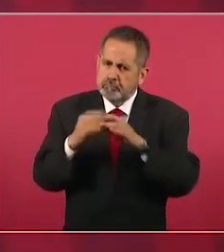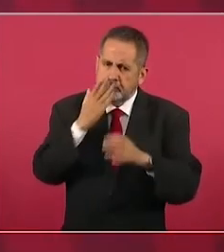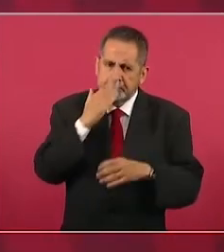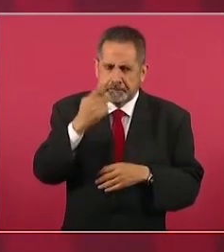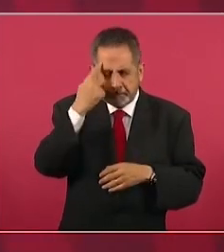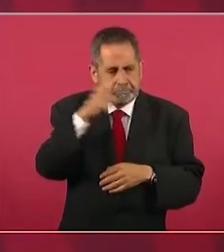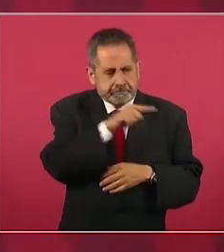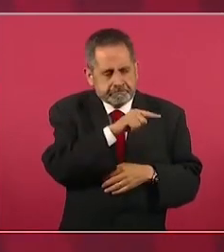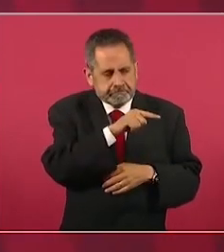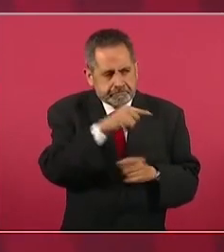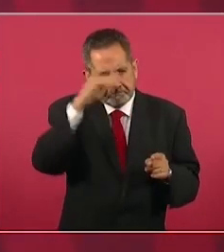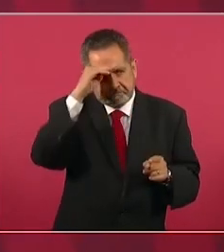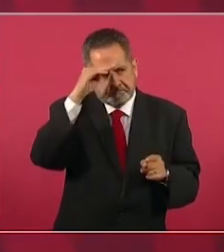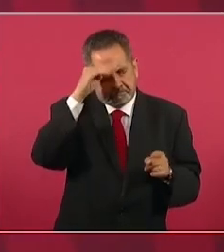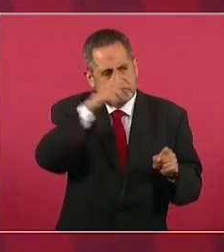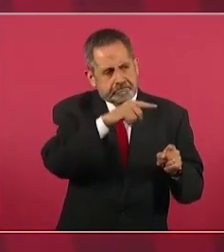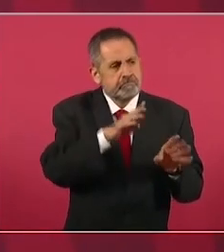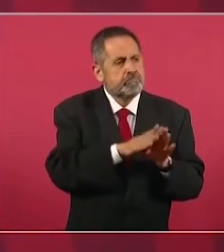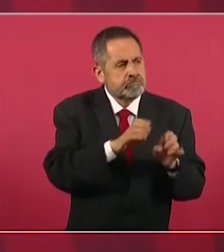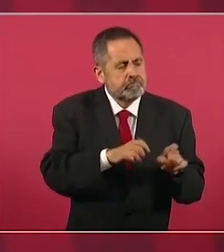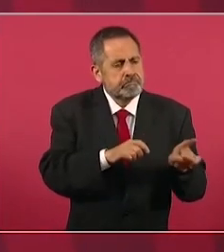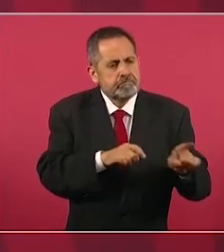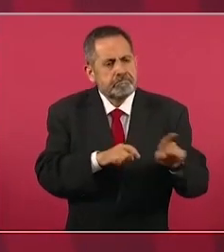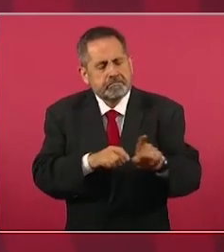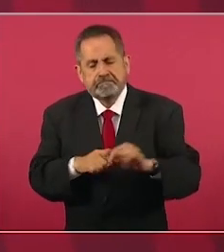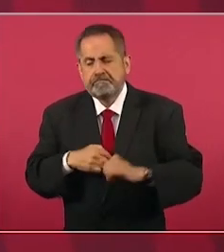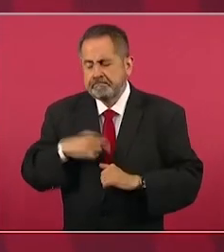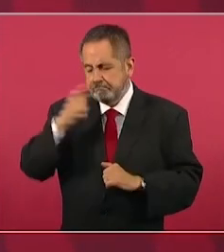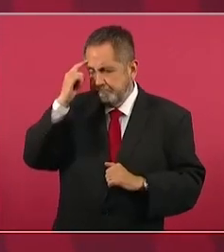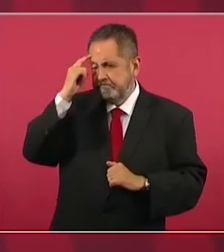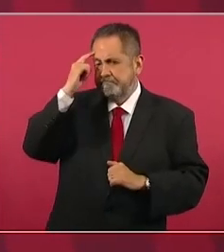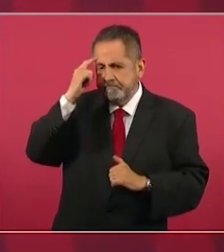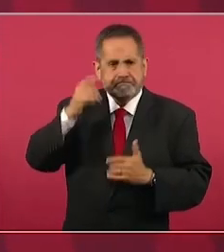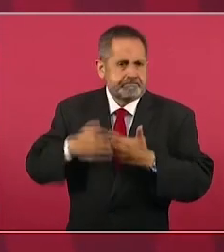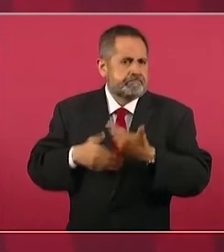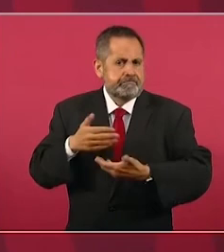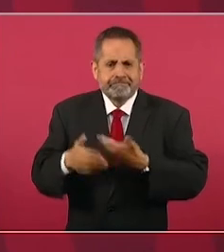para saber cómo vamos.